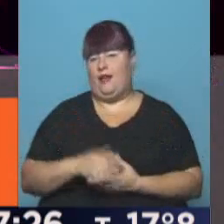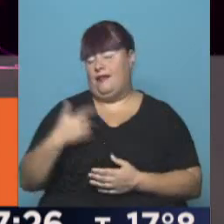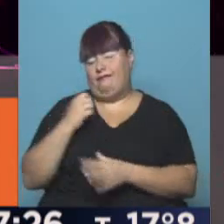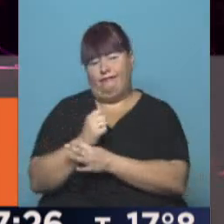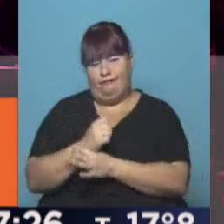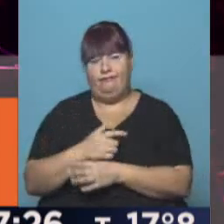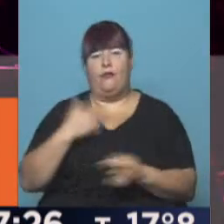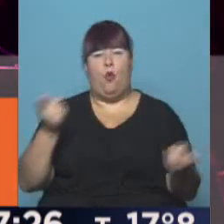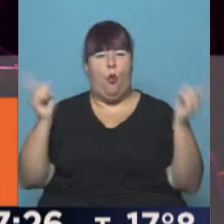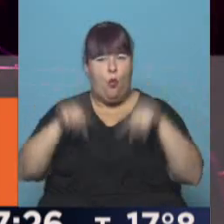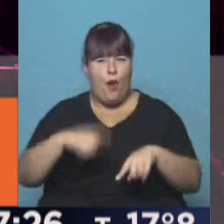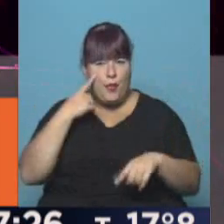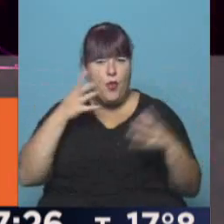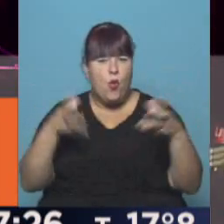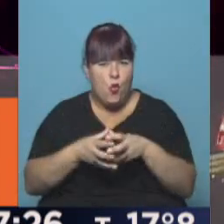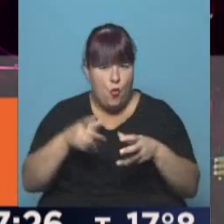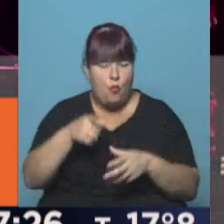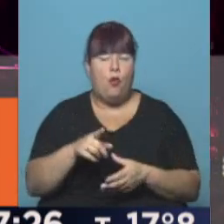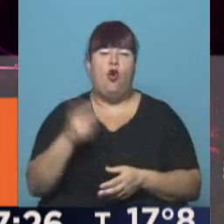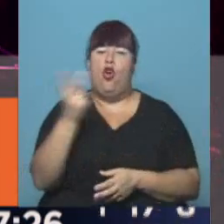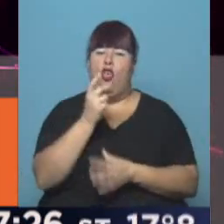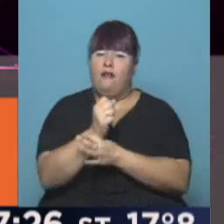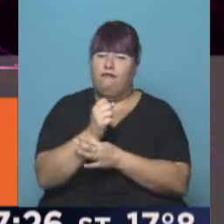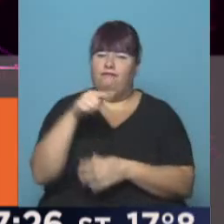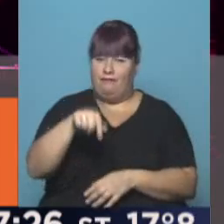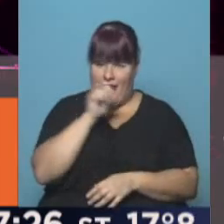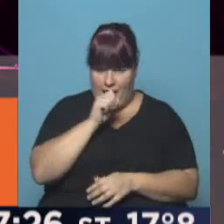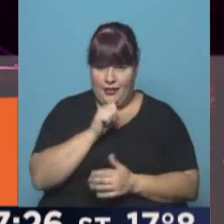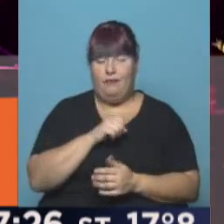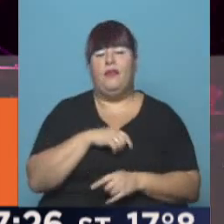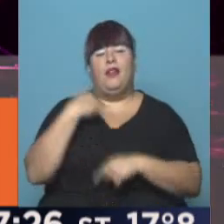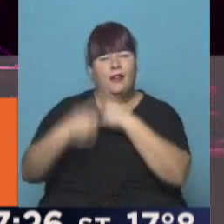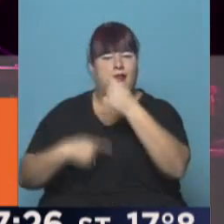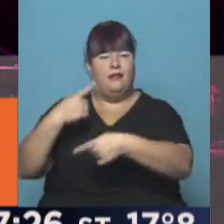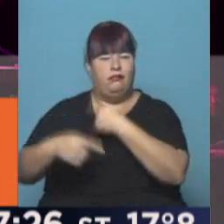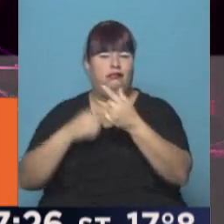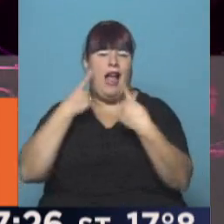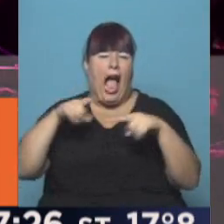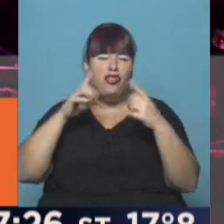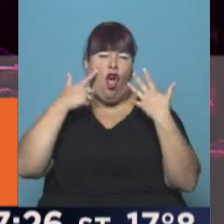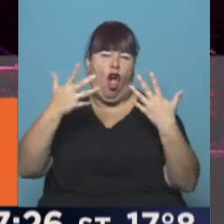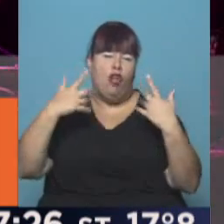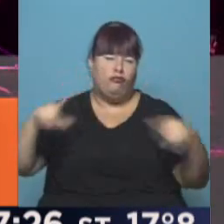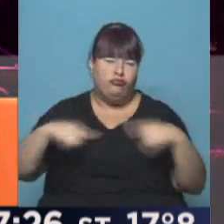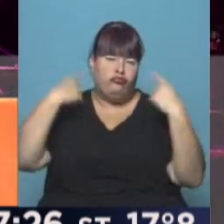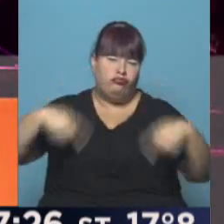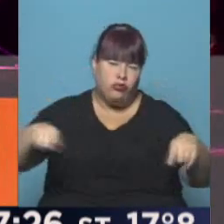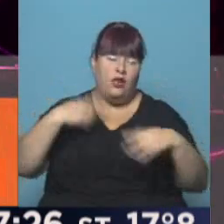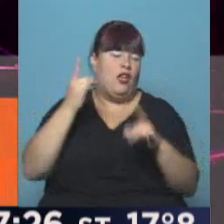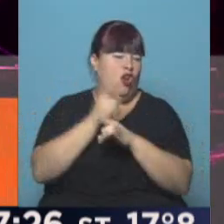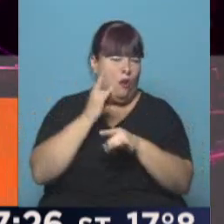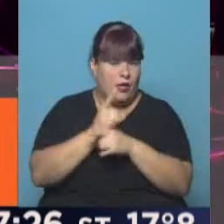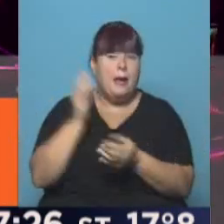escena, cómo han revitalizado a los fabulosos Cadillacs estos dos músicos presentes allí. Y fue una sucesión de grandes éxitos, de grandes canciones, de las de